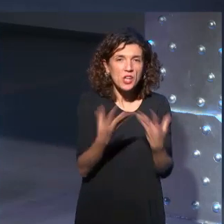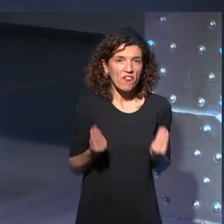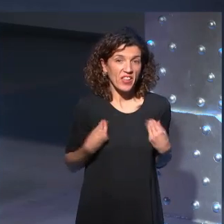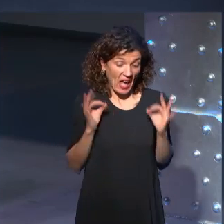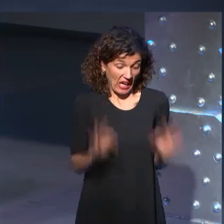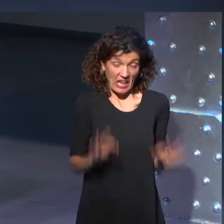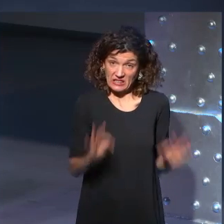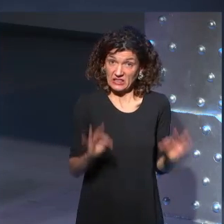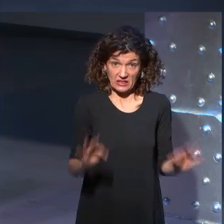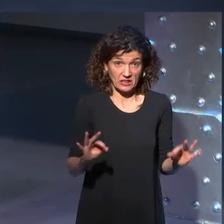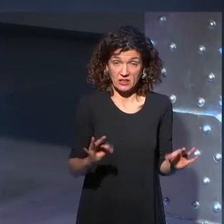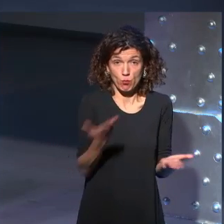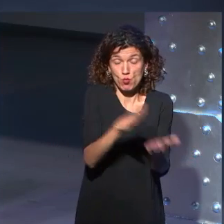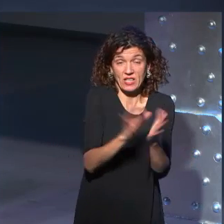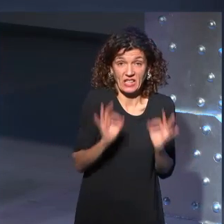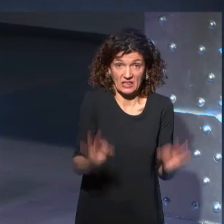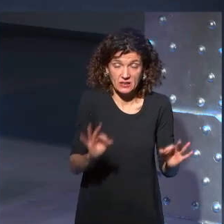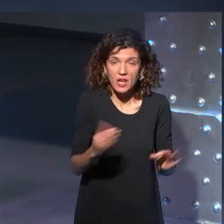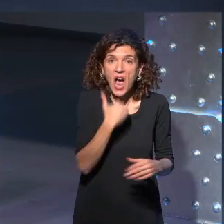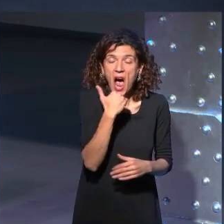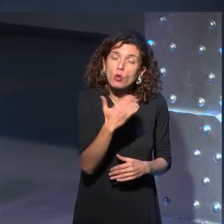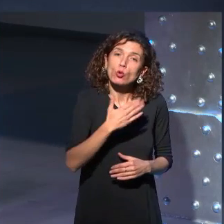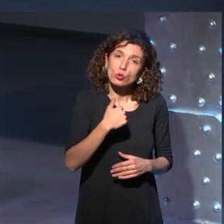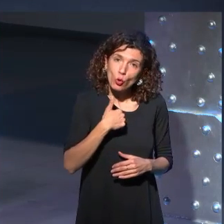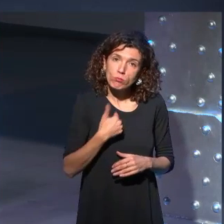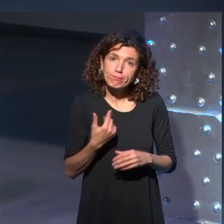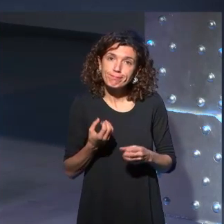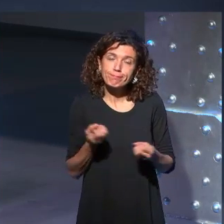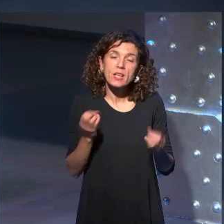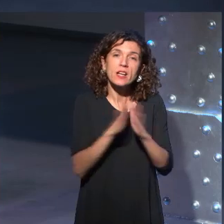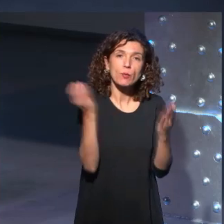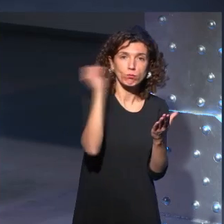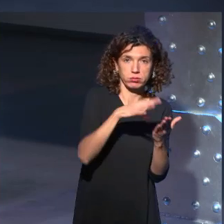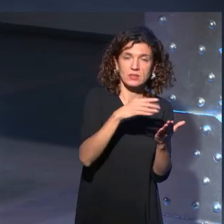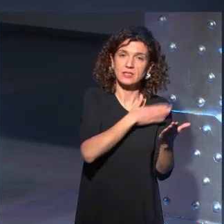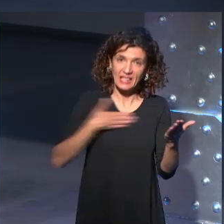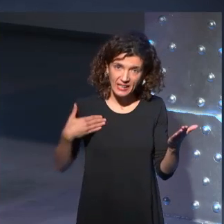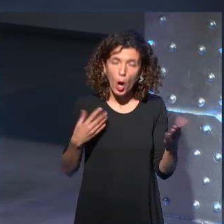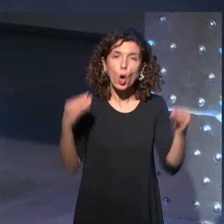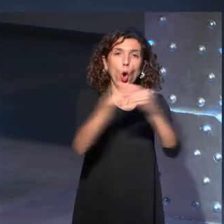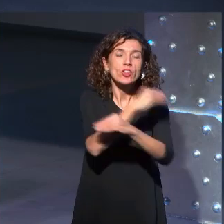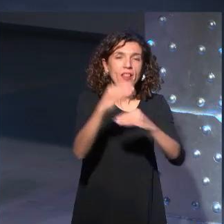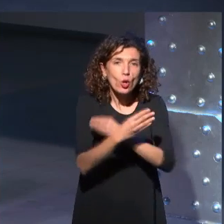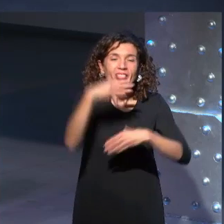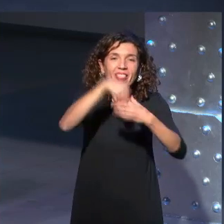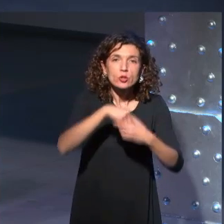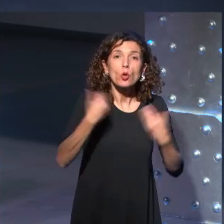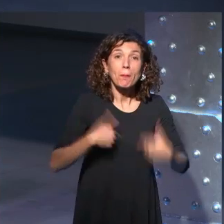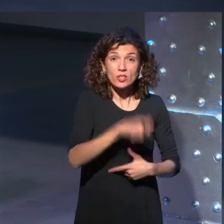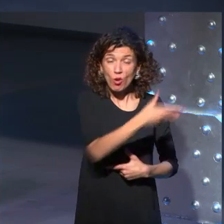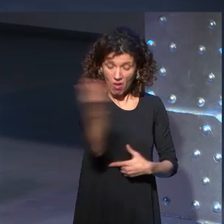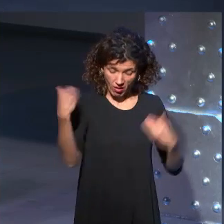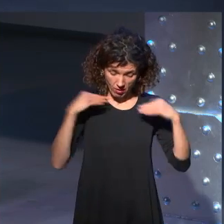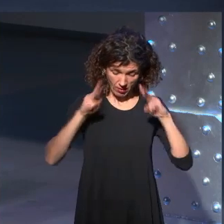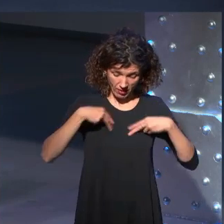vida y la muerte, y eso es algo que he querido transferir a la novela. Estas contradicciones profundas que tenemos los seres